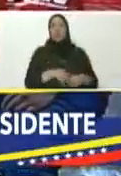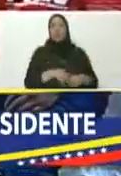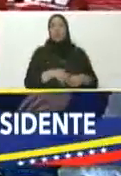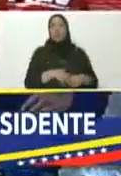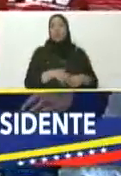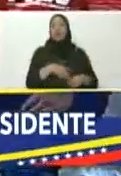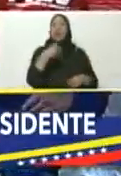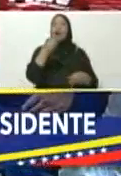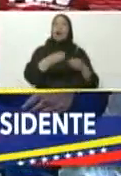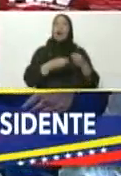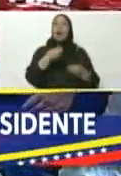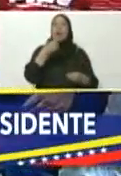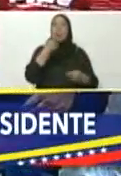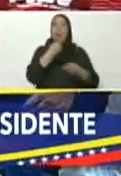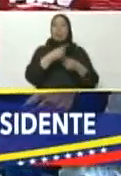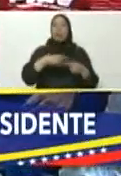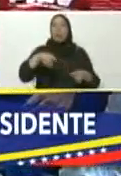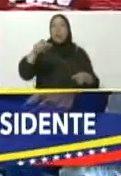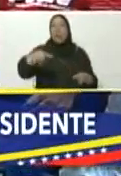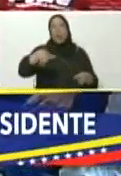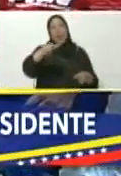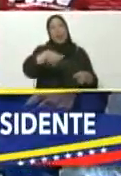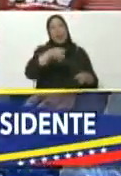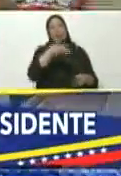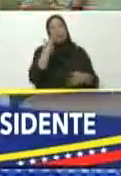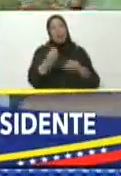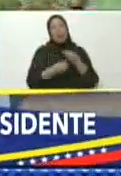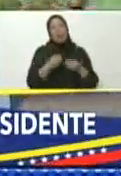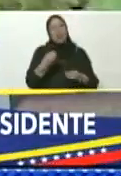la democracia del pueblo.